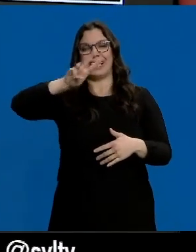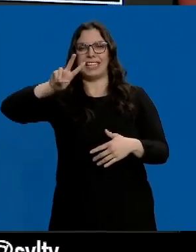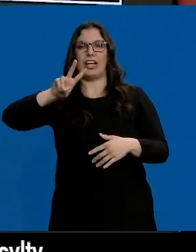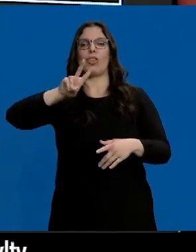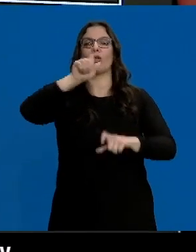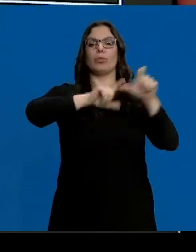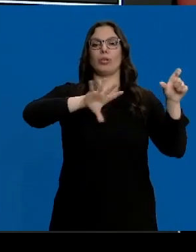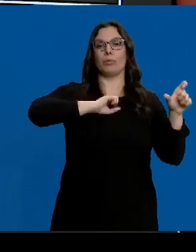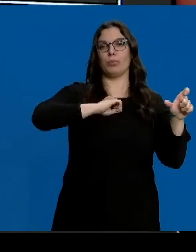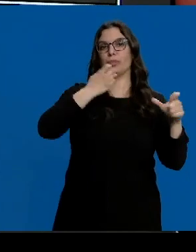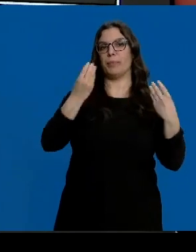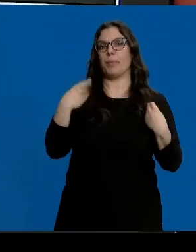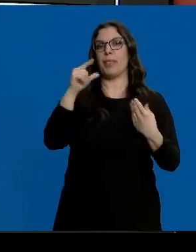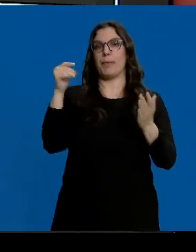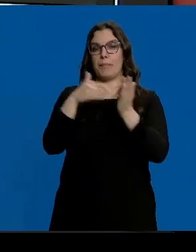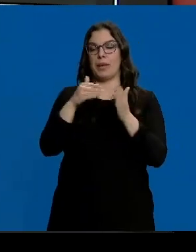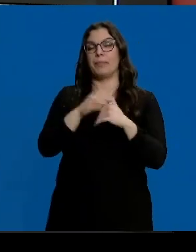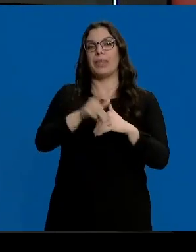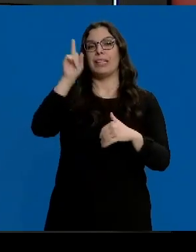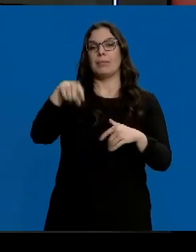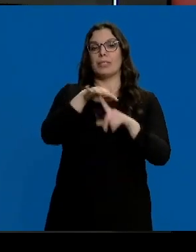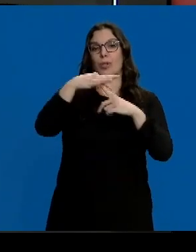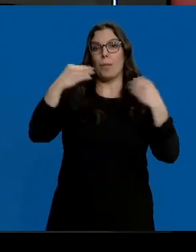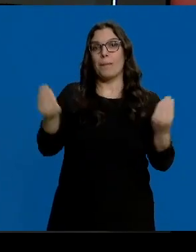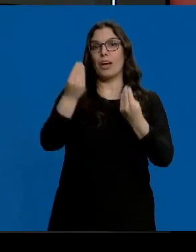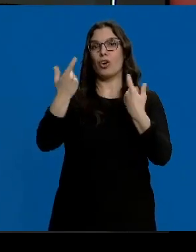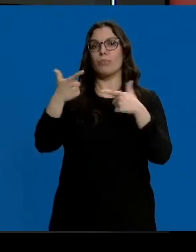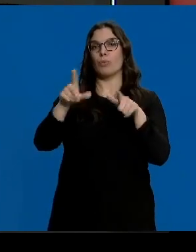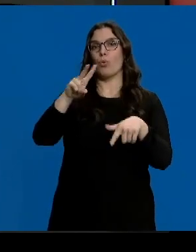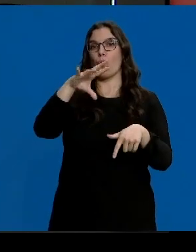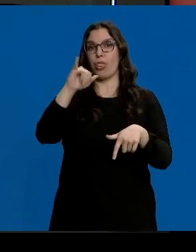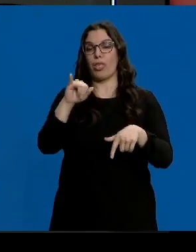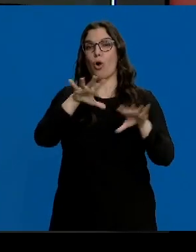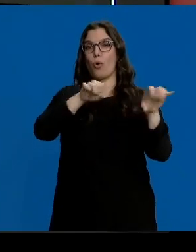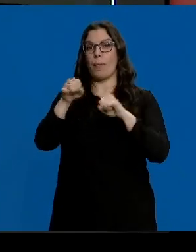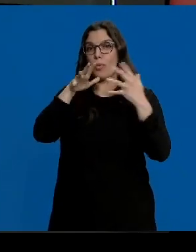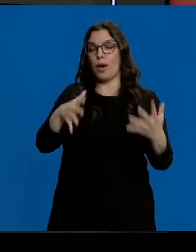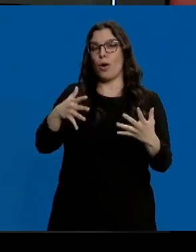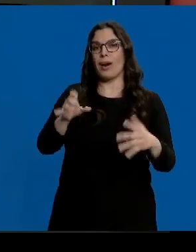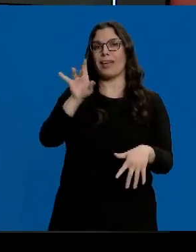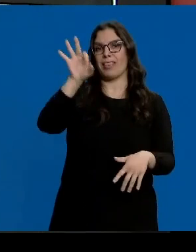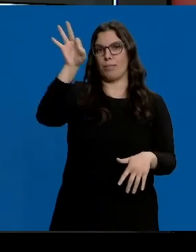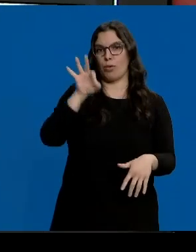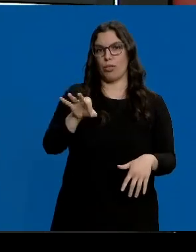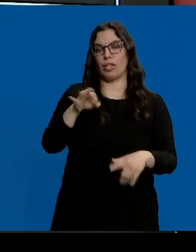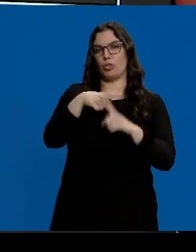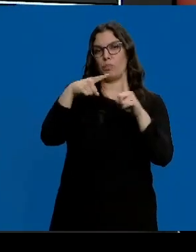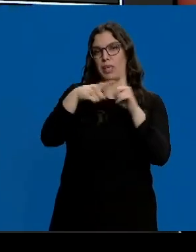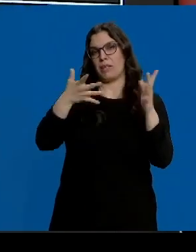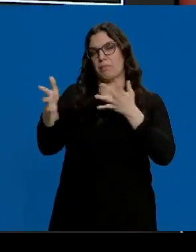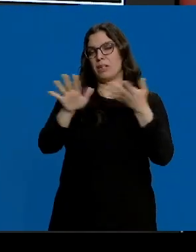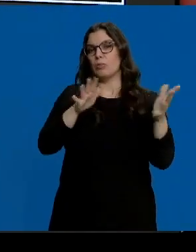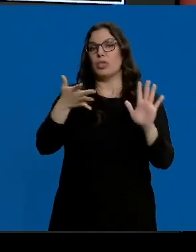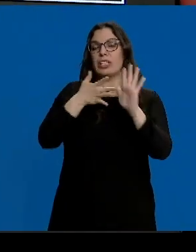100.000 habitantes. También mejora la situación en las UCIs, con una ocupación que se sitúa en el 15% de media. Eso